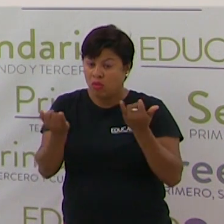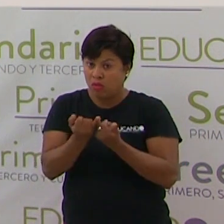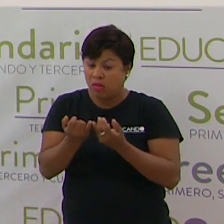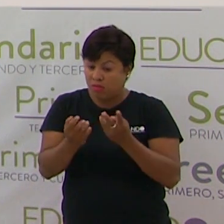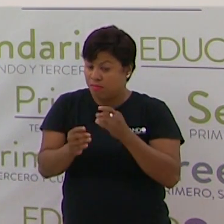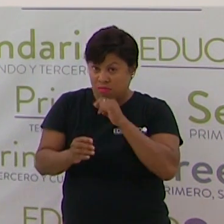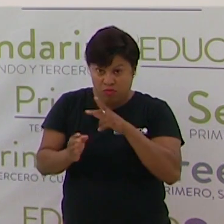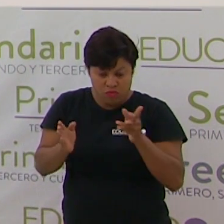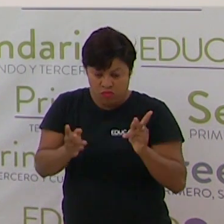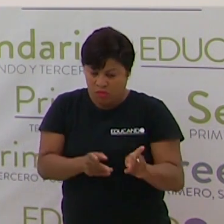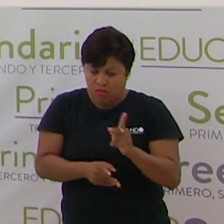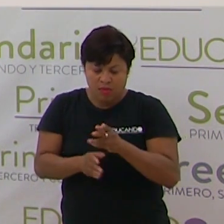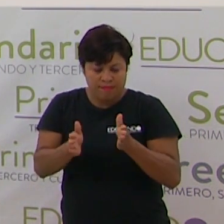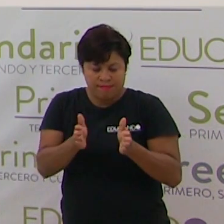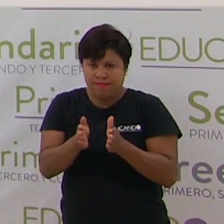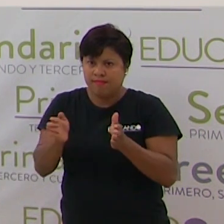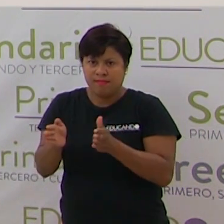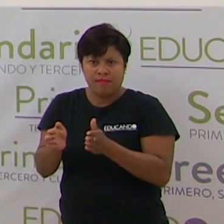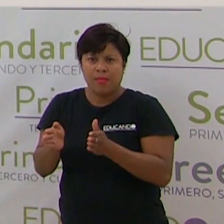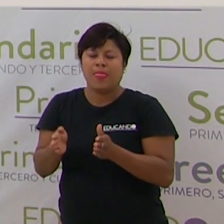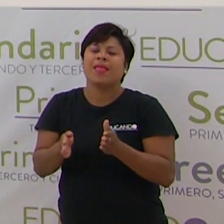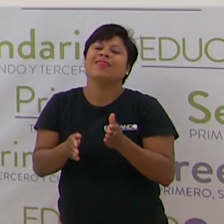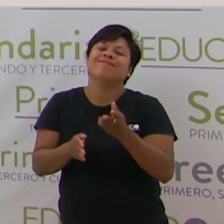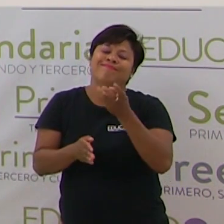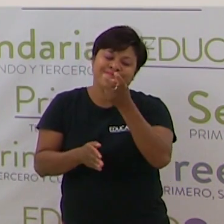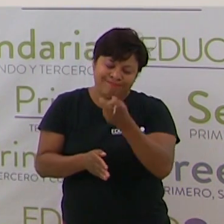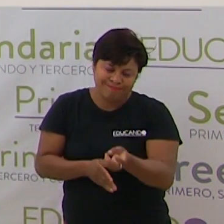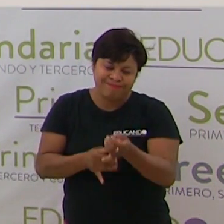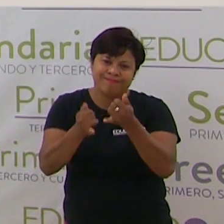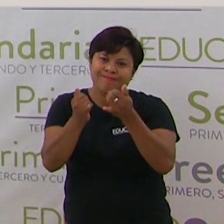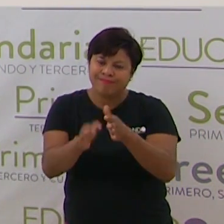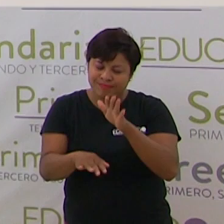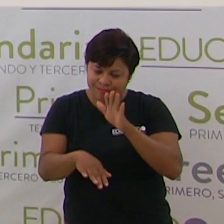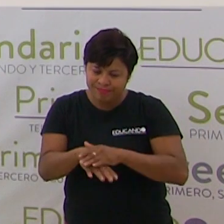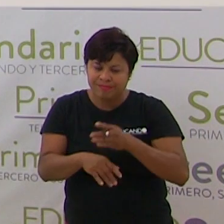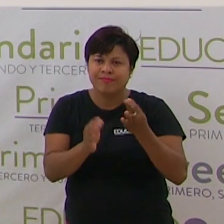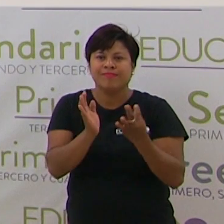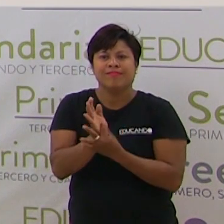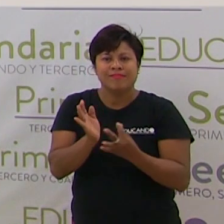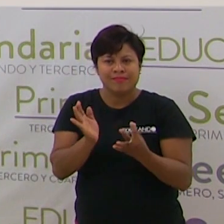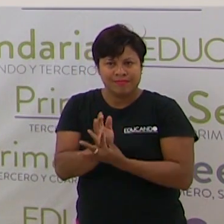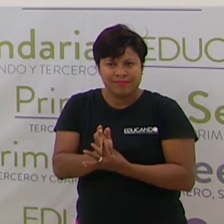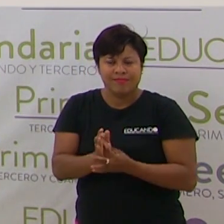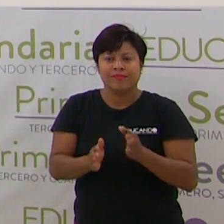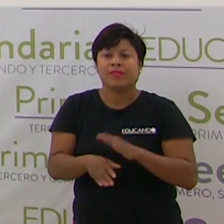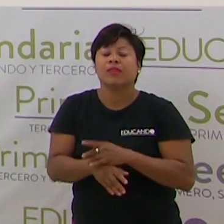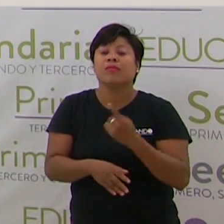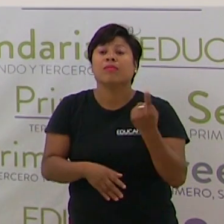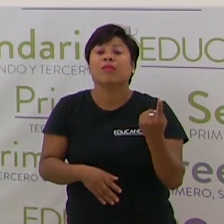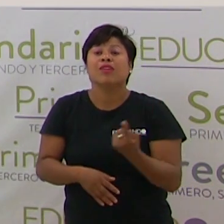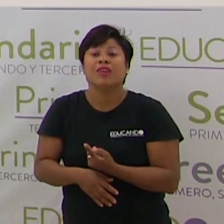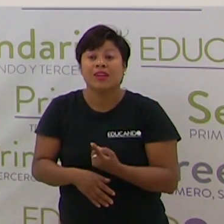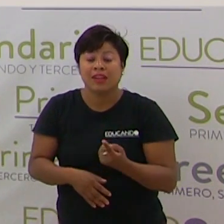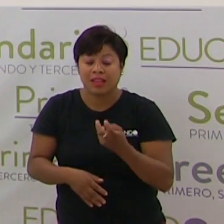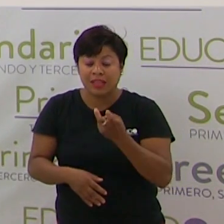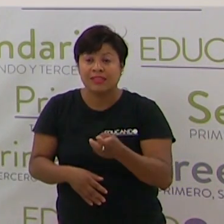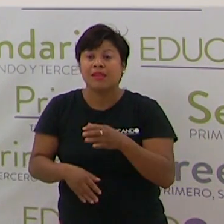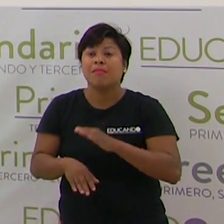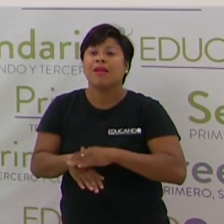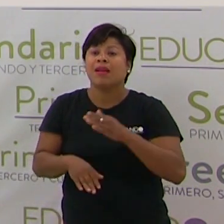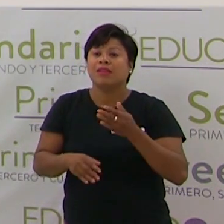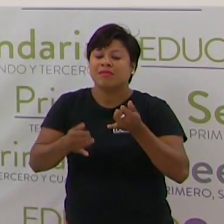tamaño. Pues pesa más el metal. ¿Por qué? Porque está